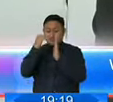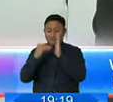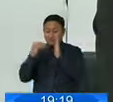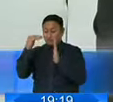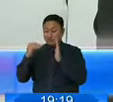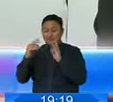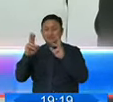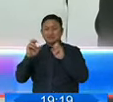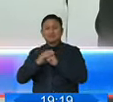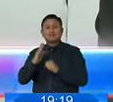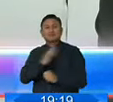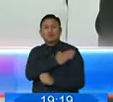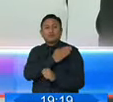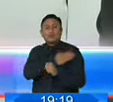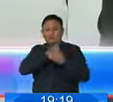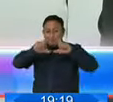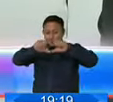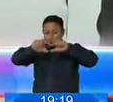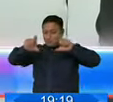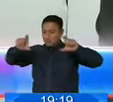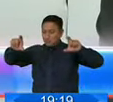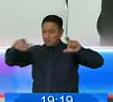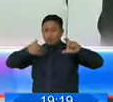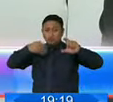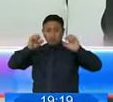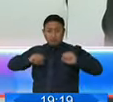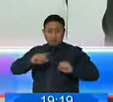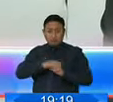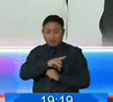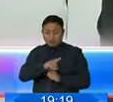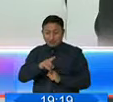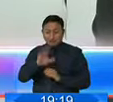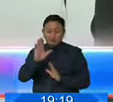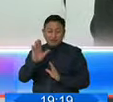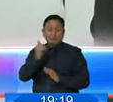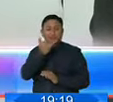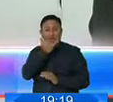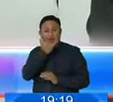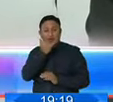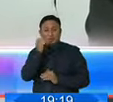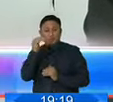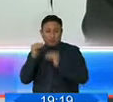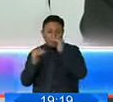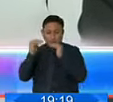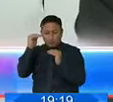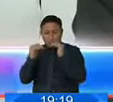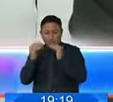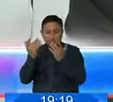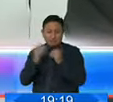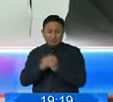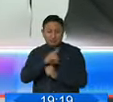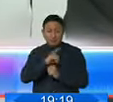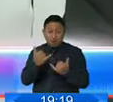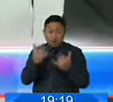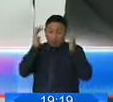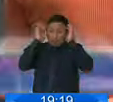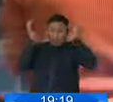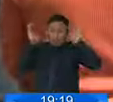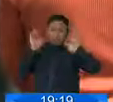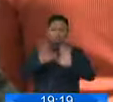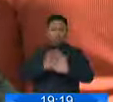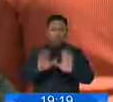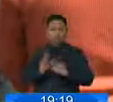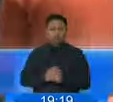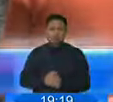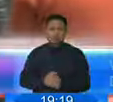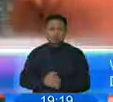confianza, nos permite a nosotros saber que hay un margen de error que debemos estar atentos, pero no nos debe generar, digamos, una alerta excesiva, ¿no?